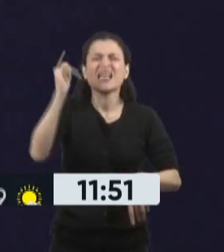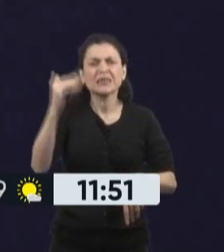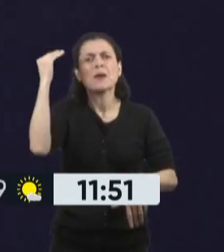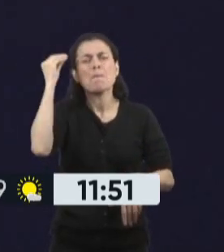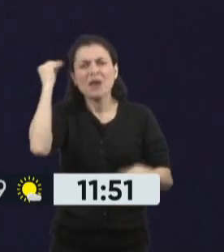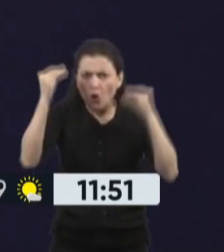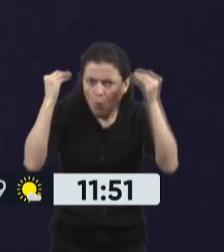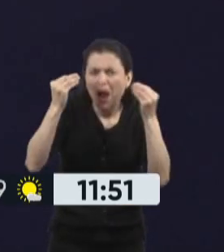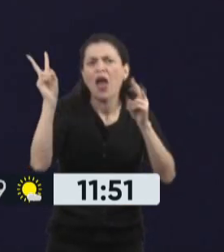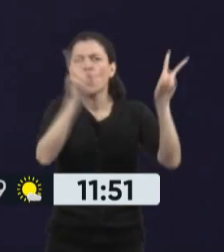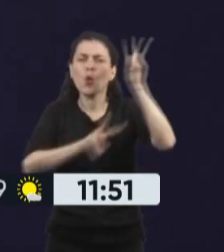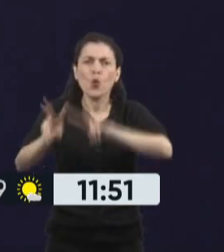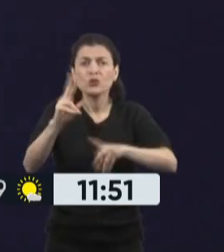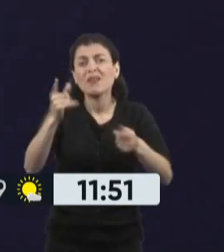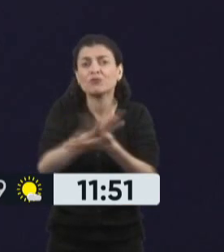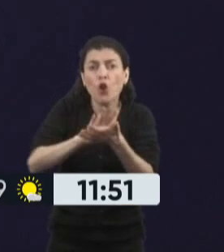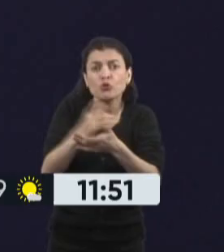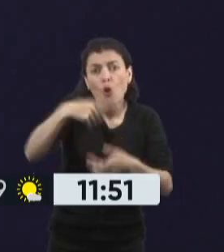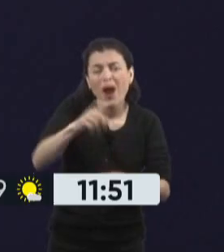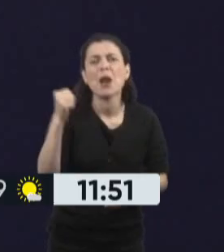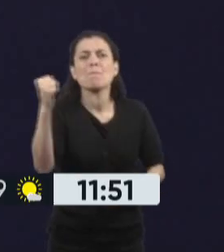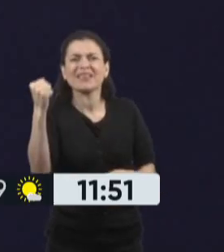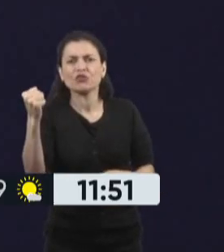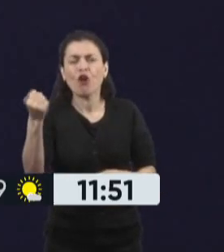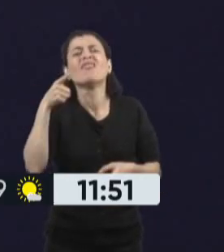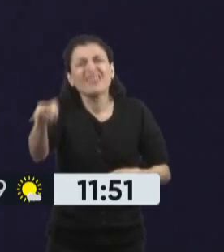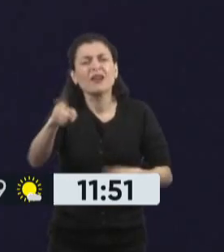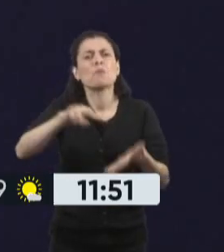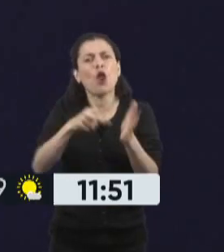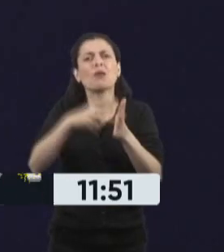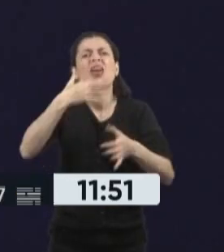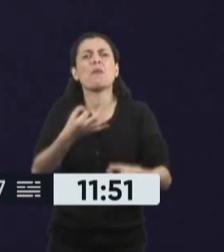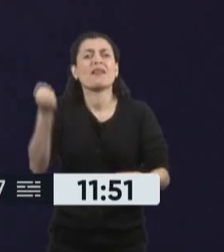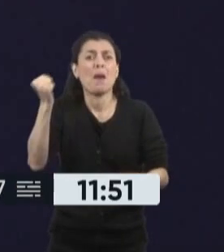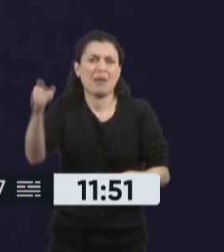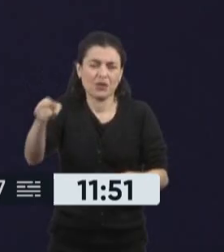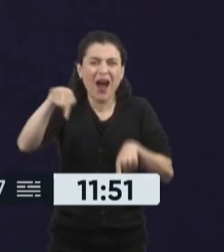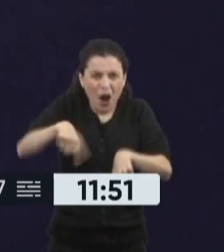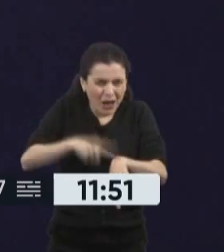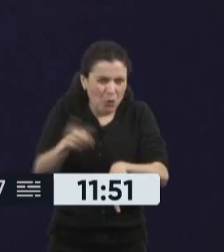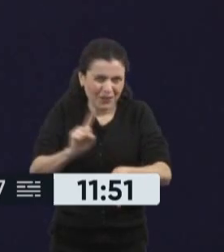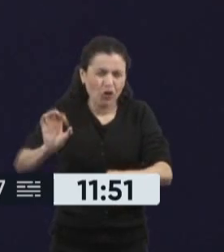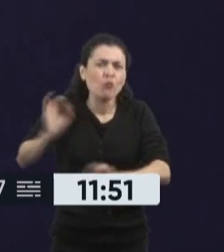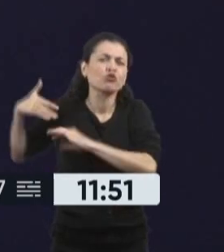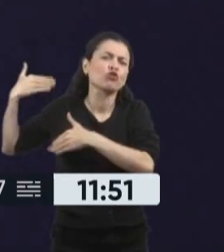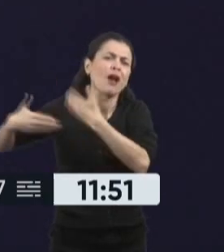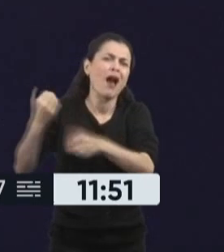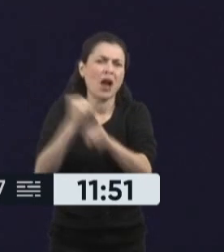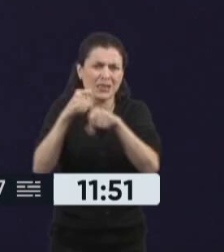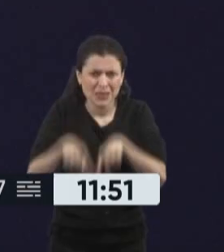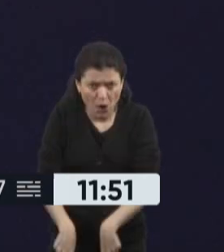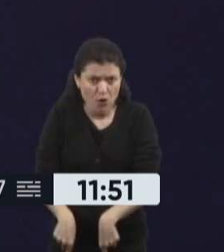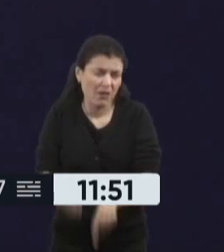de solucionar el problema es el peso. Nosotros hoy no, desde hace muchísimo tiempo tenemos un problema con el